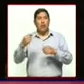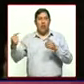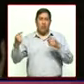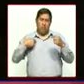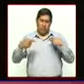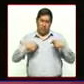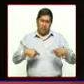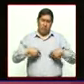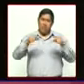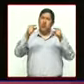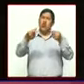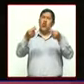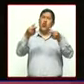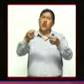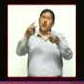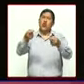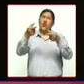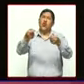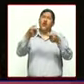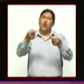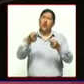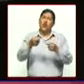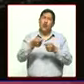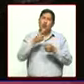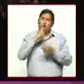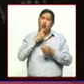impacto de balines.